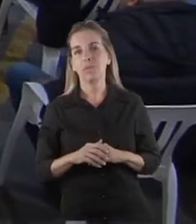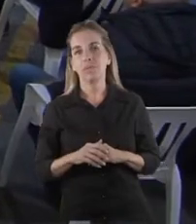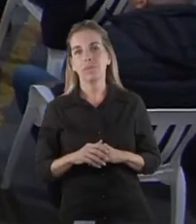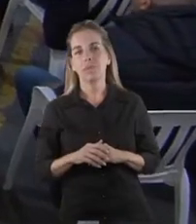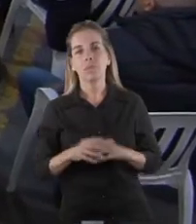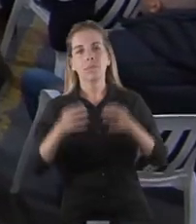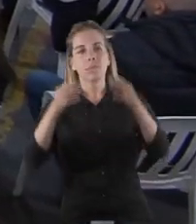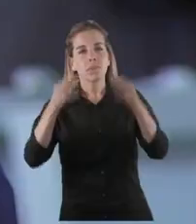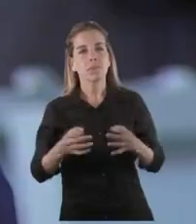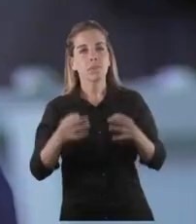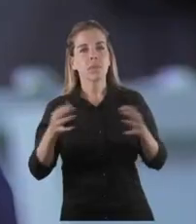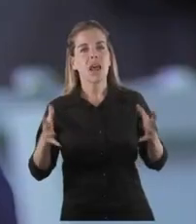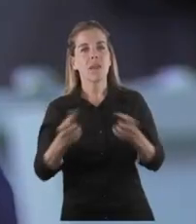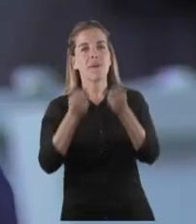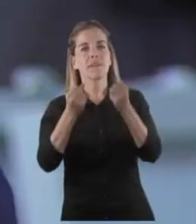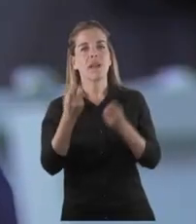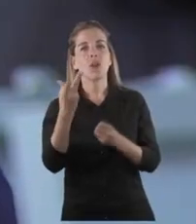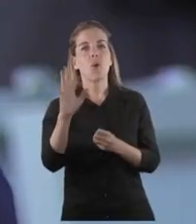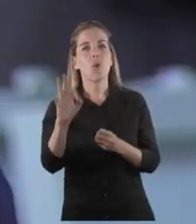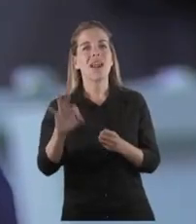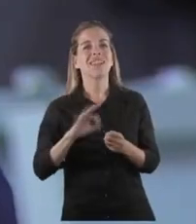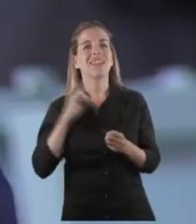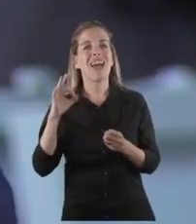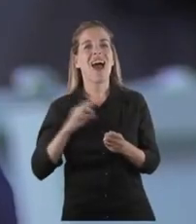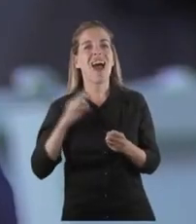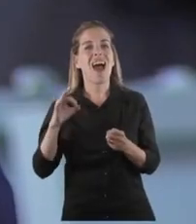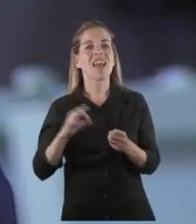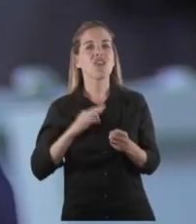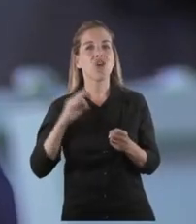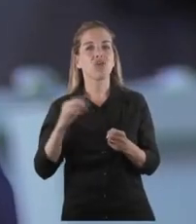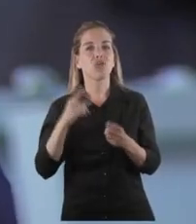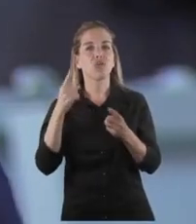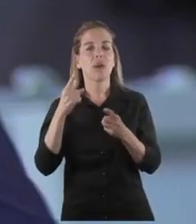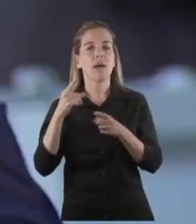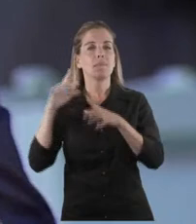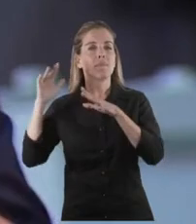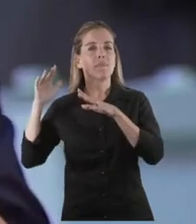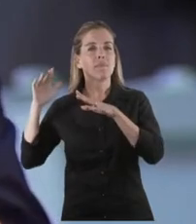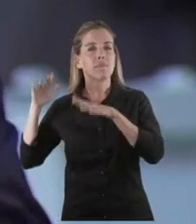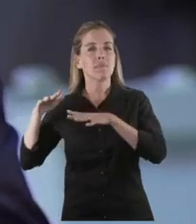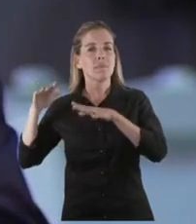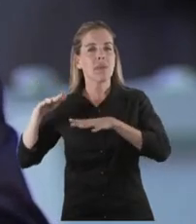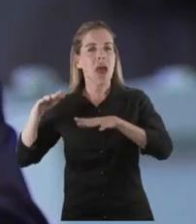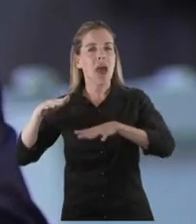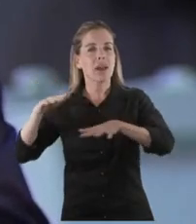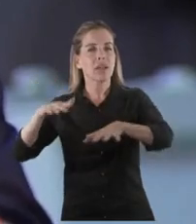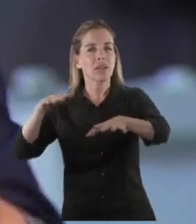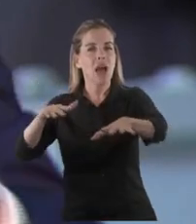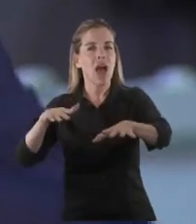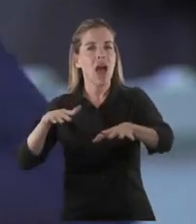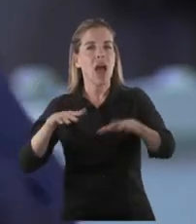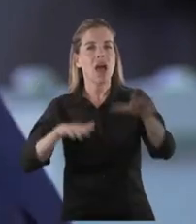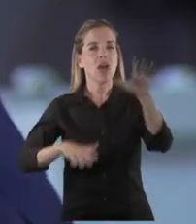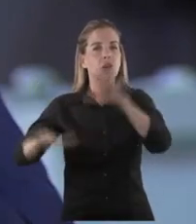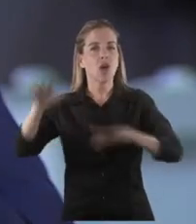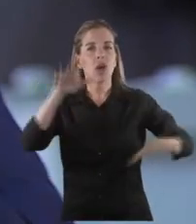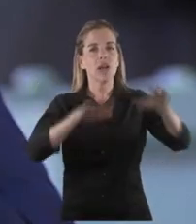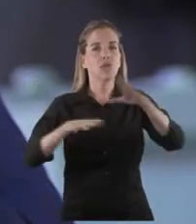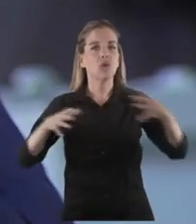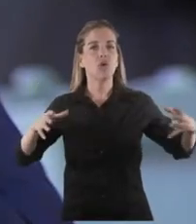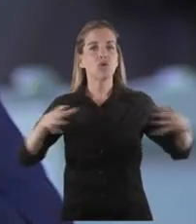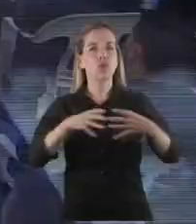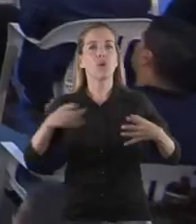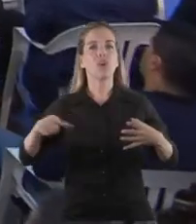se cumplieron 40 años de una marcha que convocó un grupo sindical en la